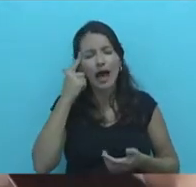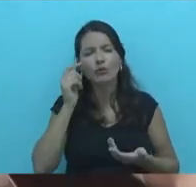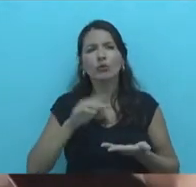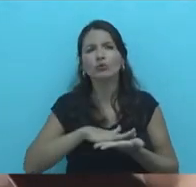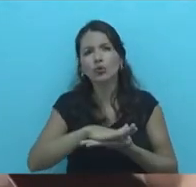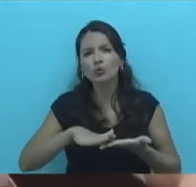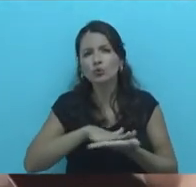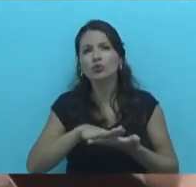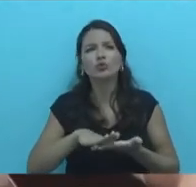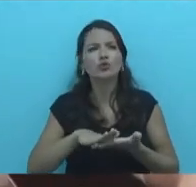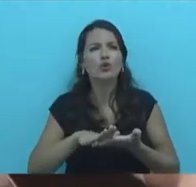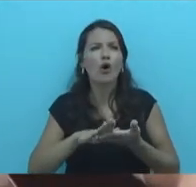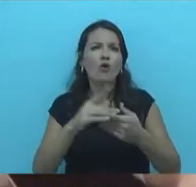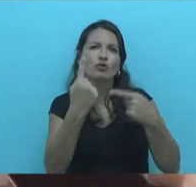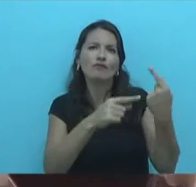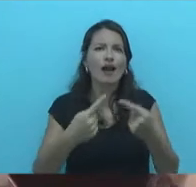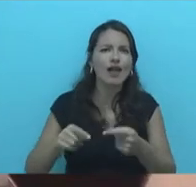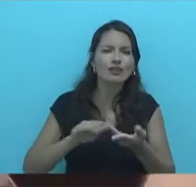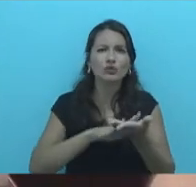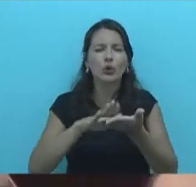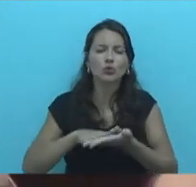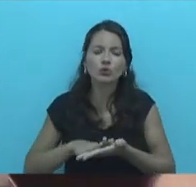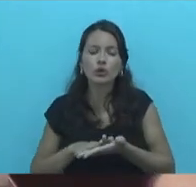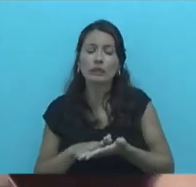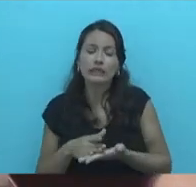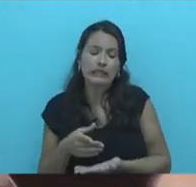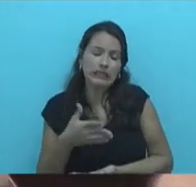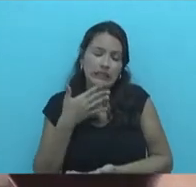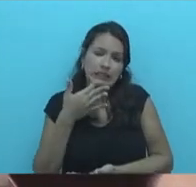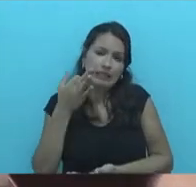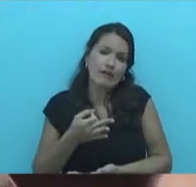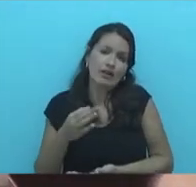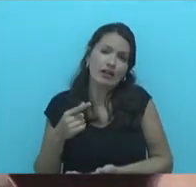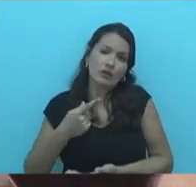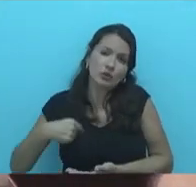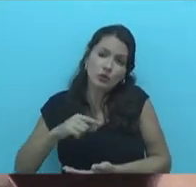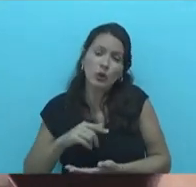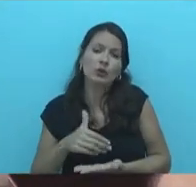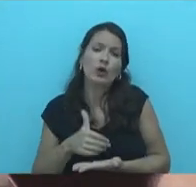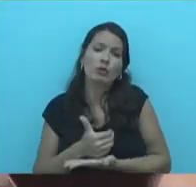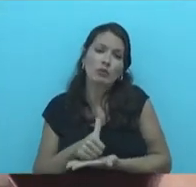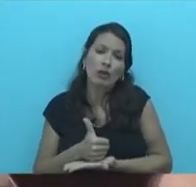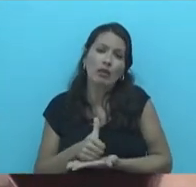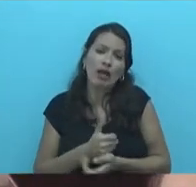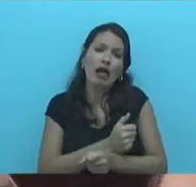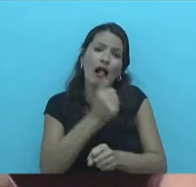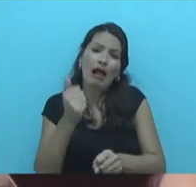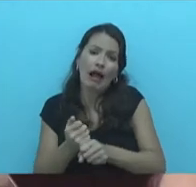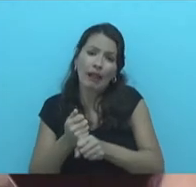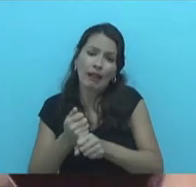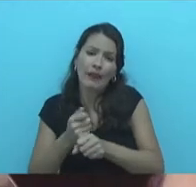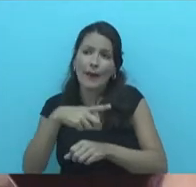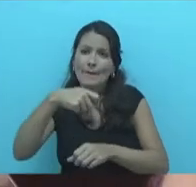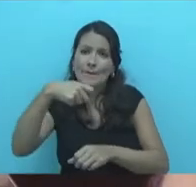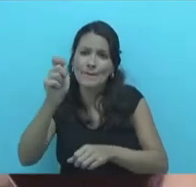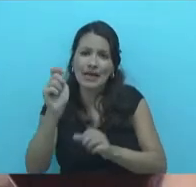y nos parece que es un despropósito esperar hasta el mes de mayo el tratamiento de un tema que golpea a toda